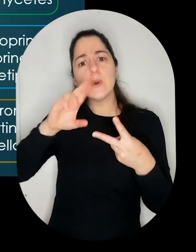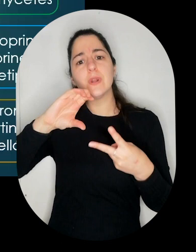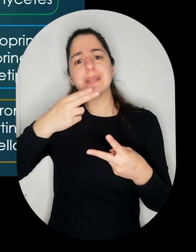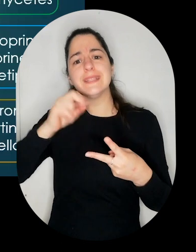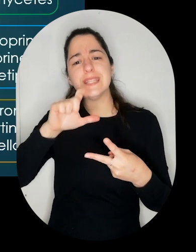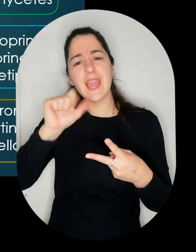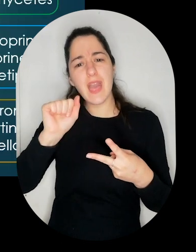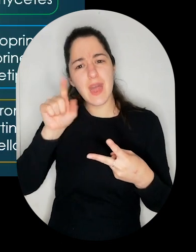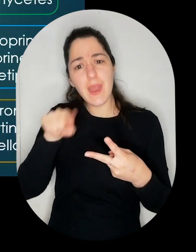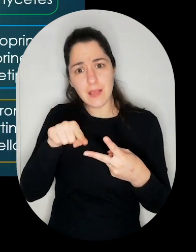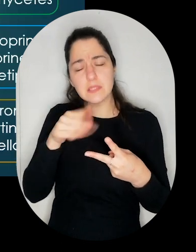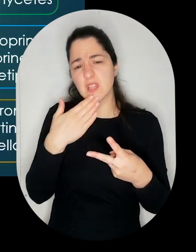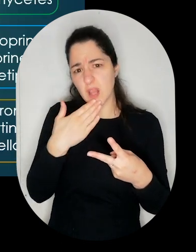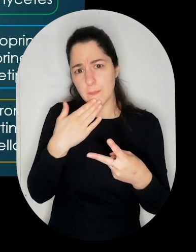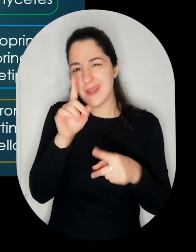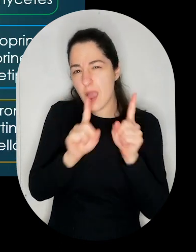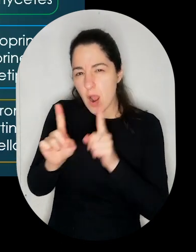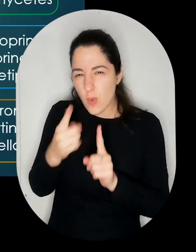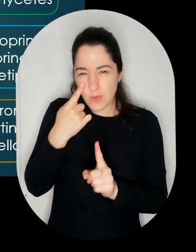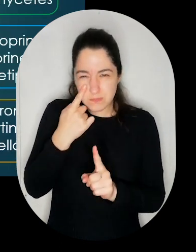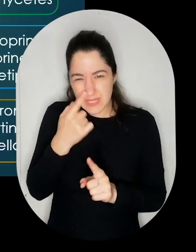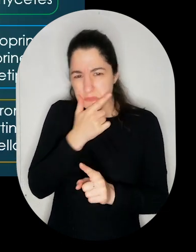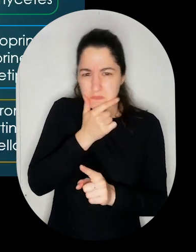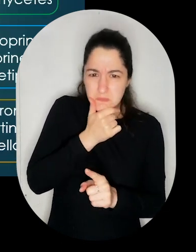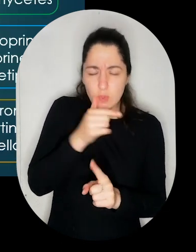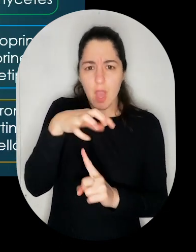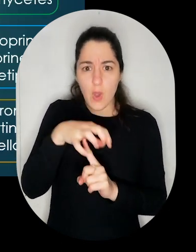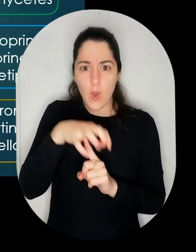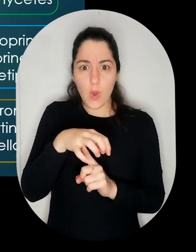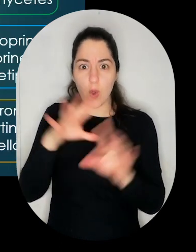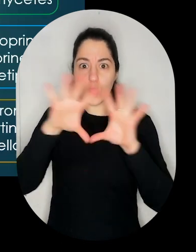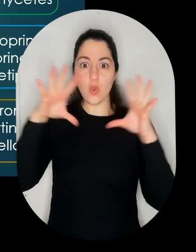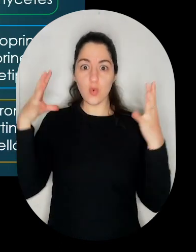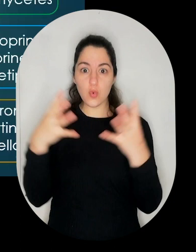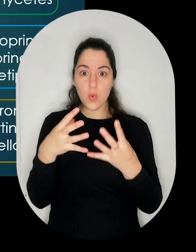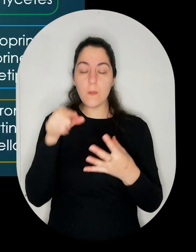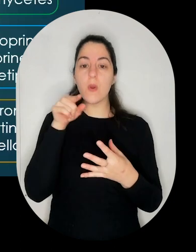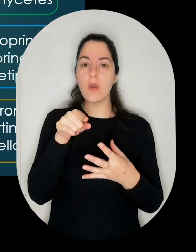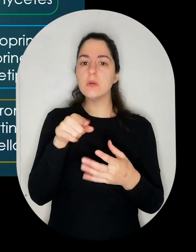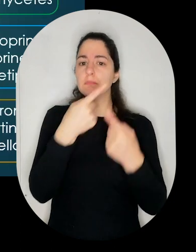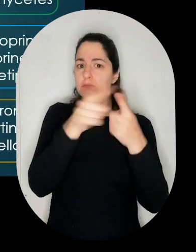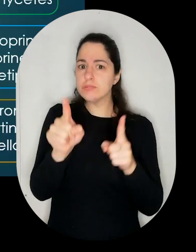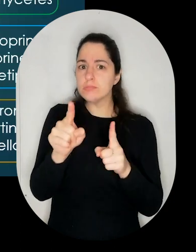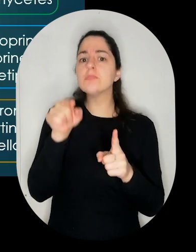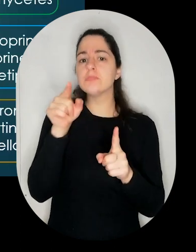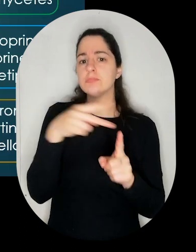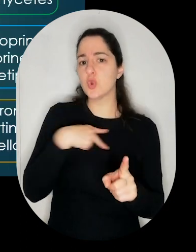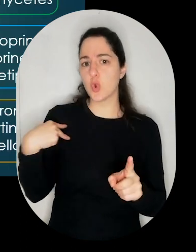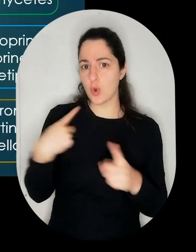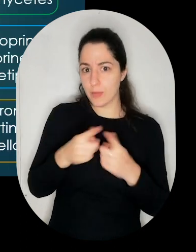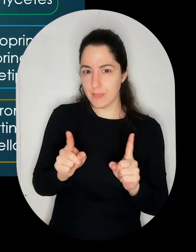preparan adecuadamente, cosa que vamos a ver de ahí, y hay sospechas de varios otros hongos del gran grupo de los ascomicetes, otros géneros del